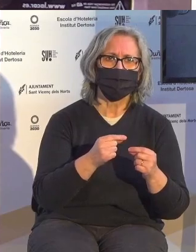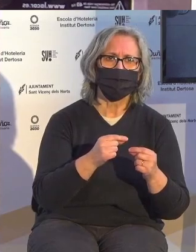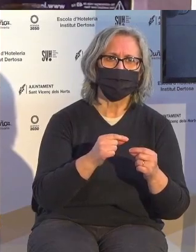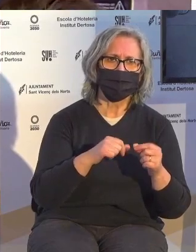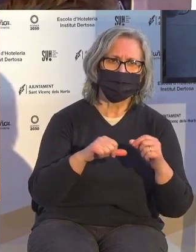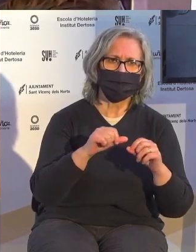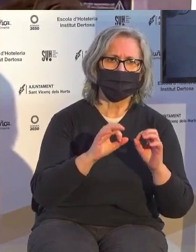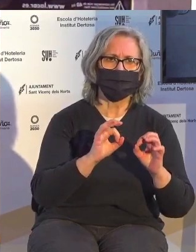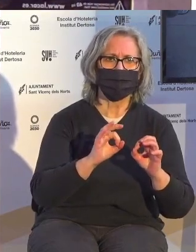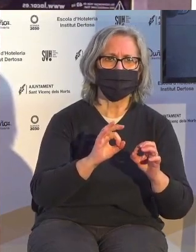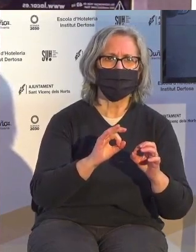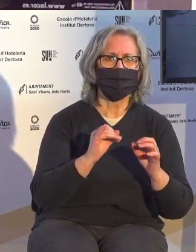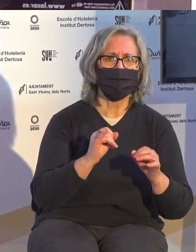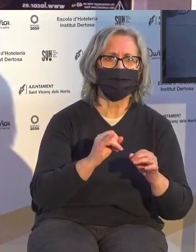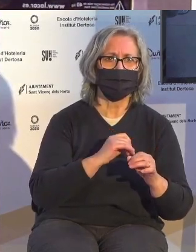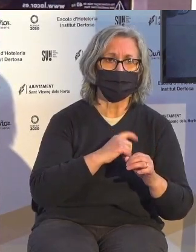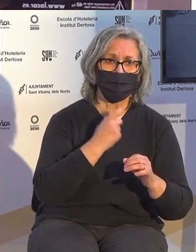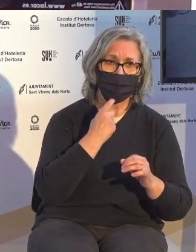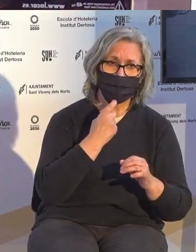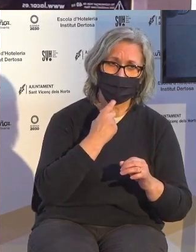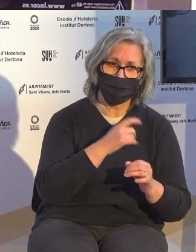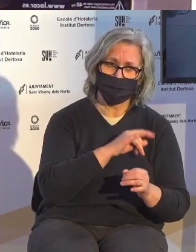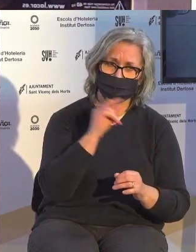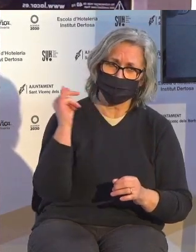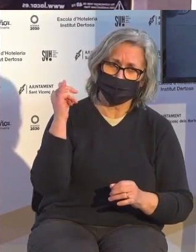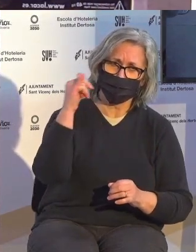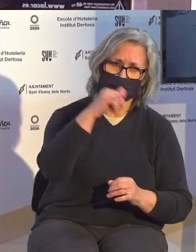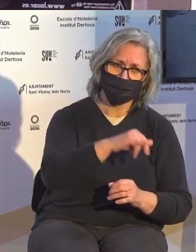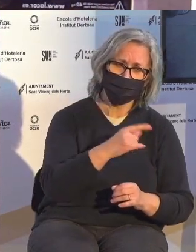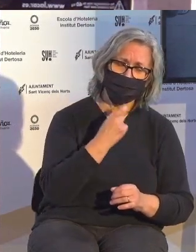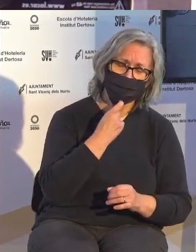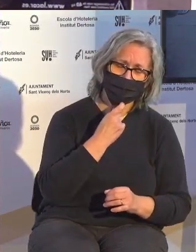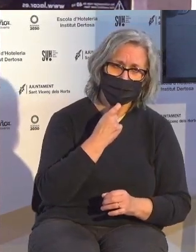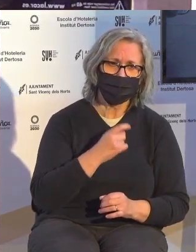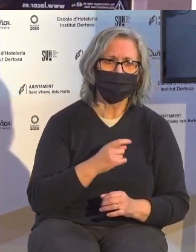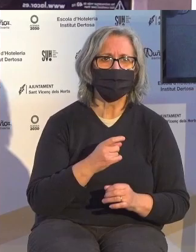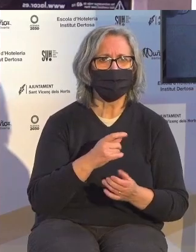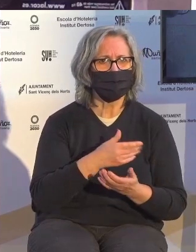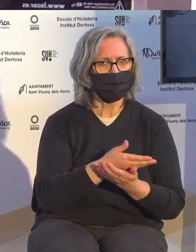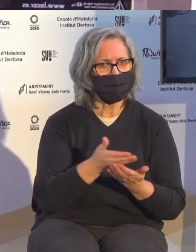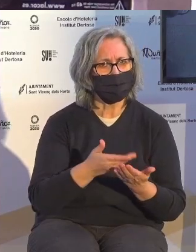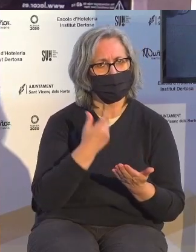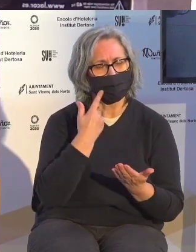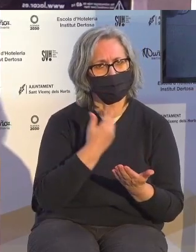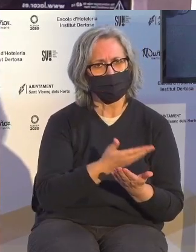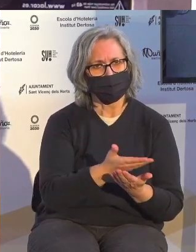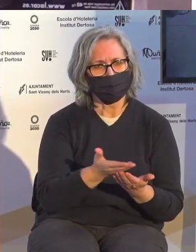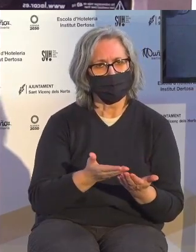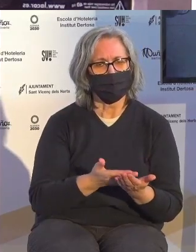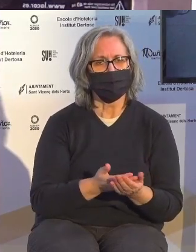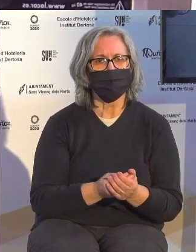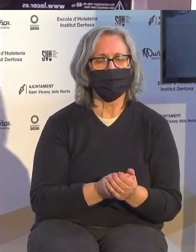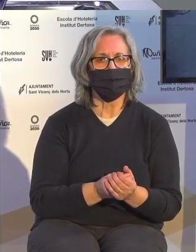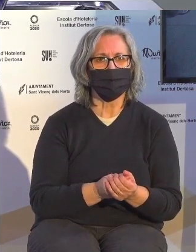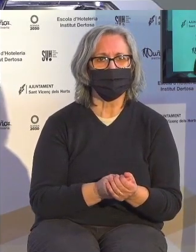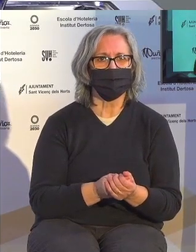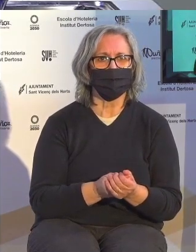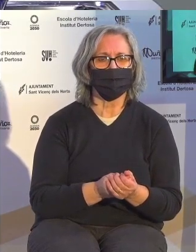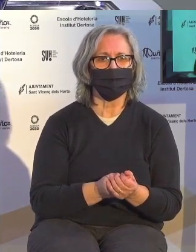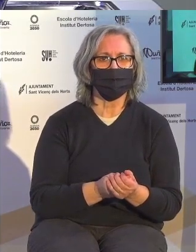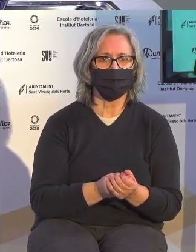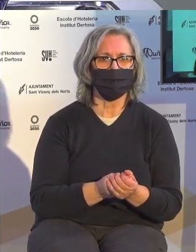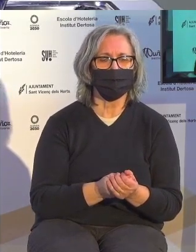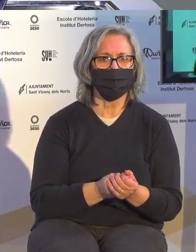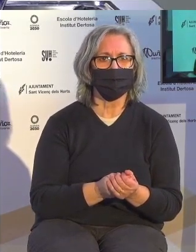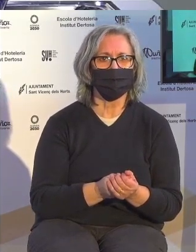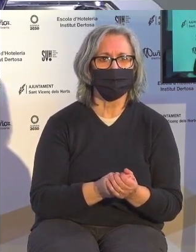merengues que he hecho y es así un producto muy simples pero siempre hay una creatividad que puedes